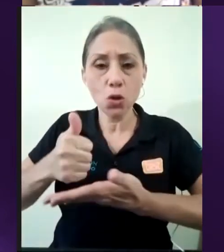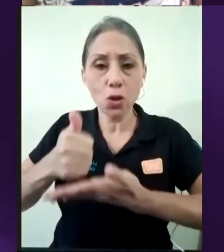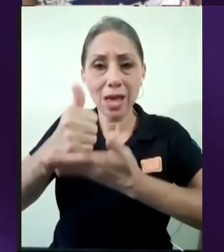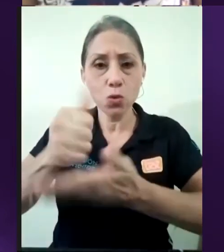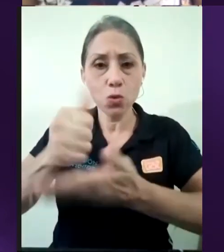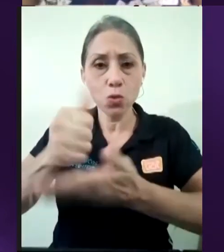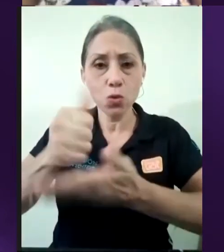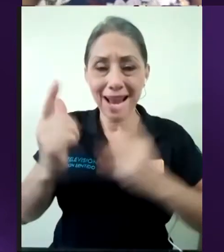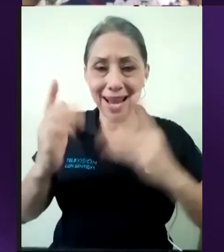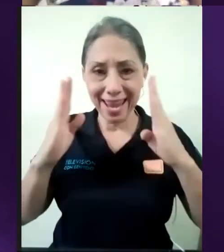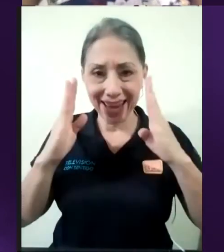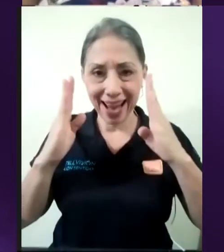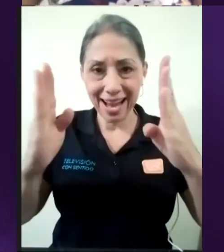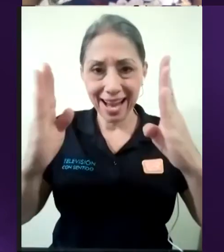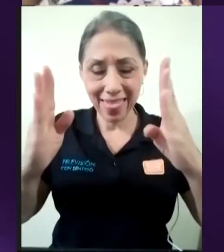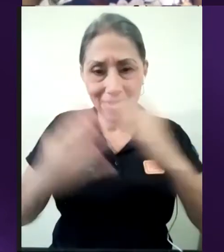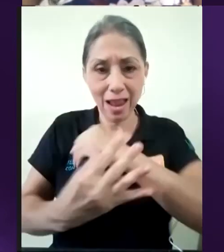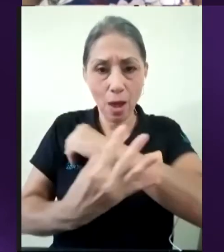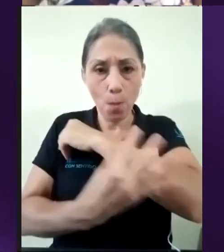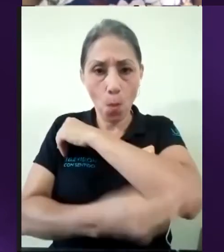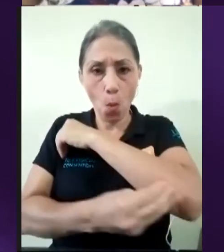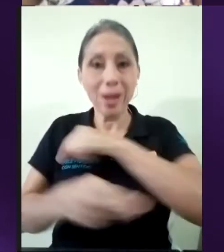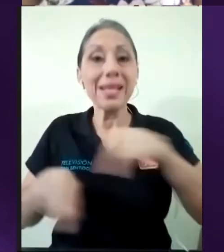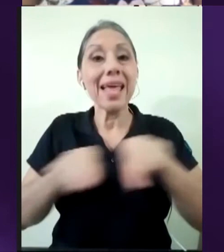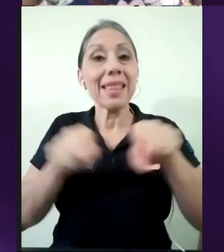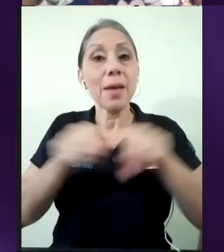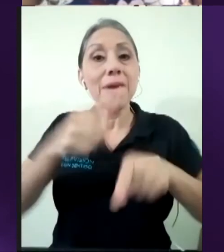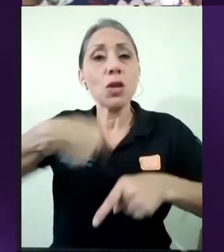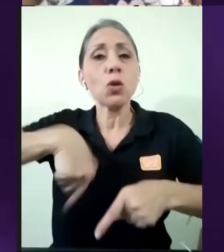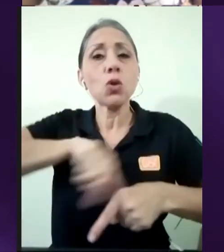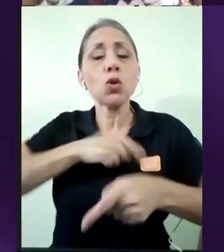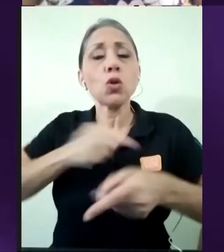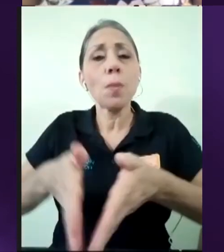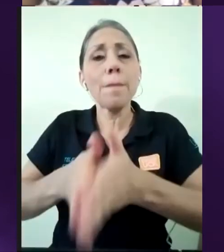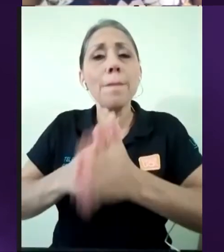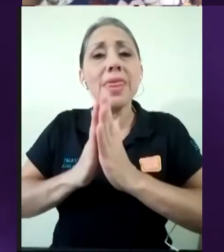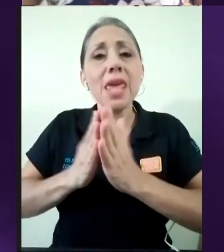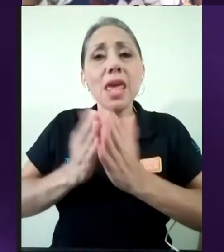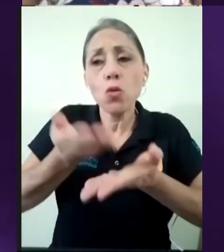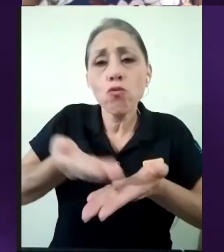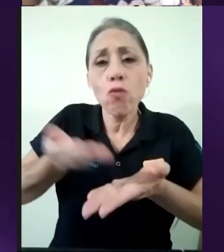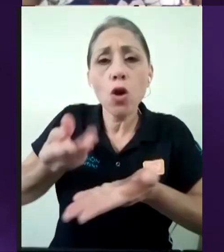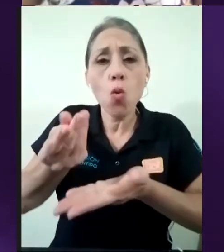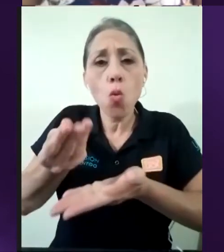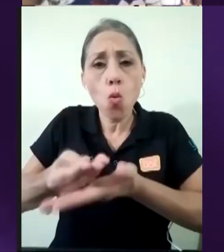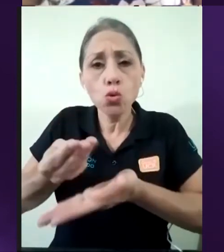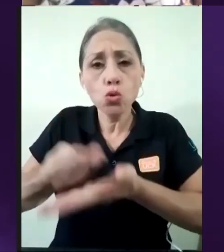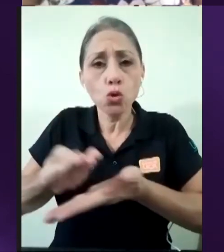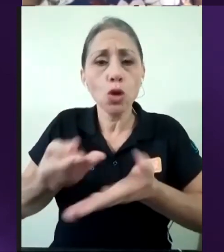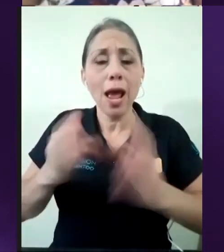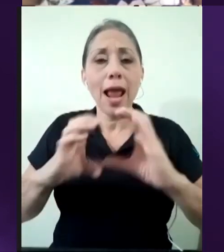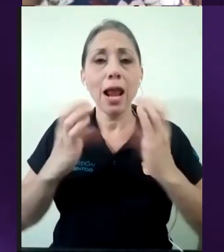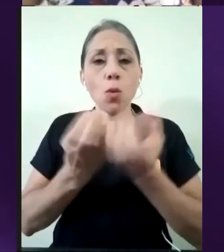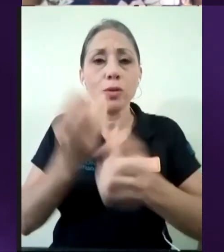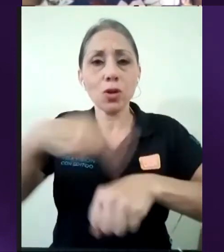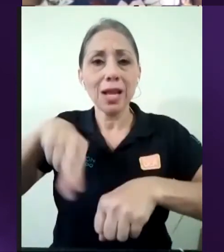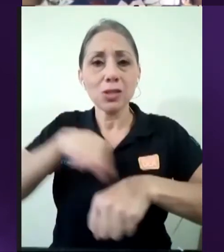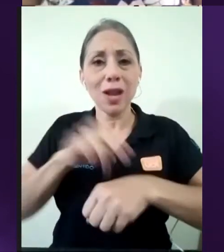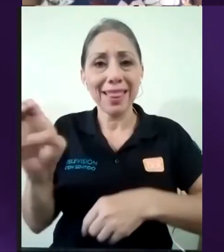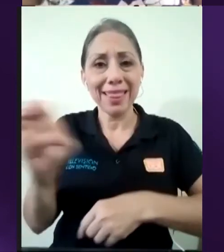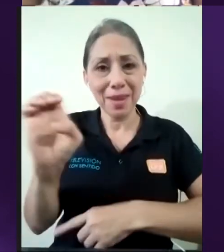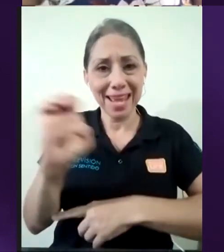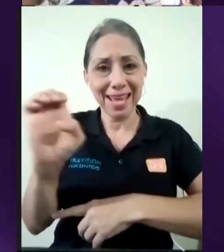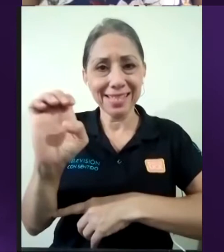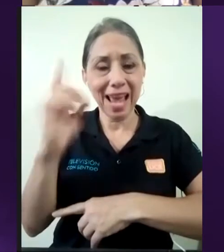estamos solicitando recursos a la Comisión Nacional de Emergencia para atender también desde el CONAPDIS algunas